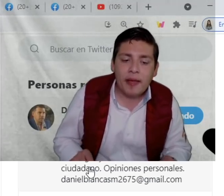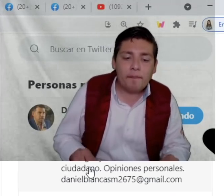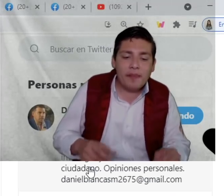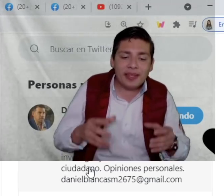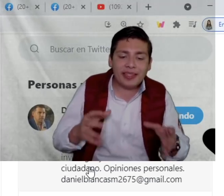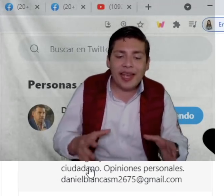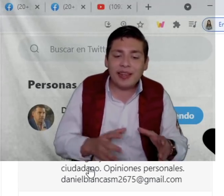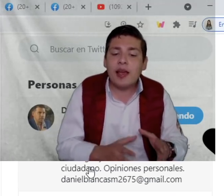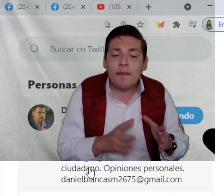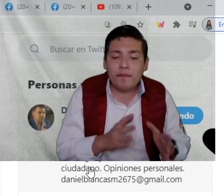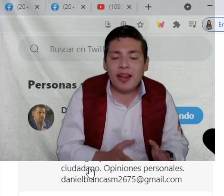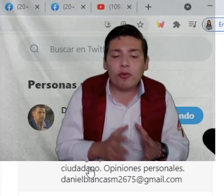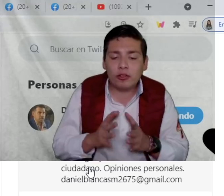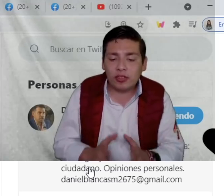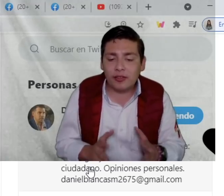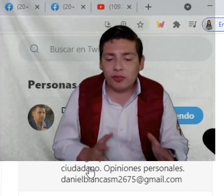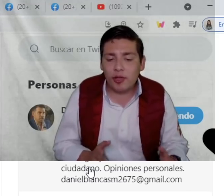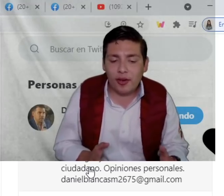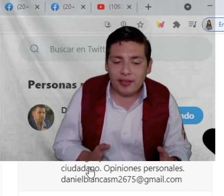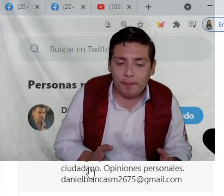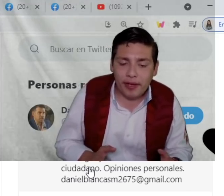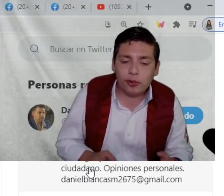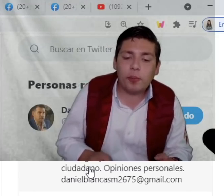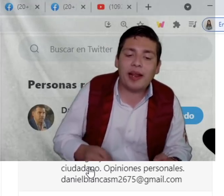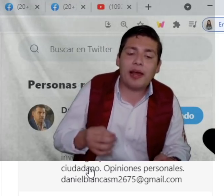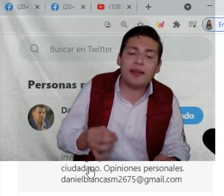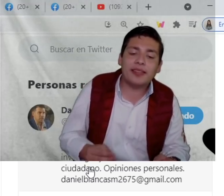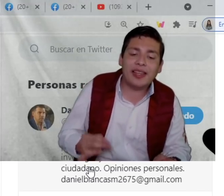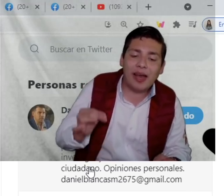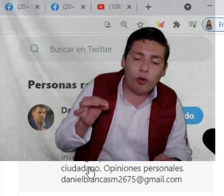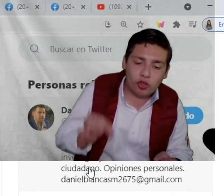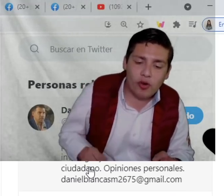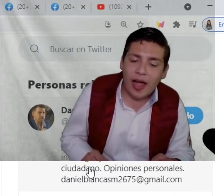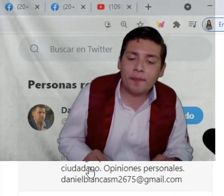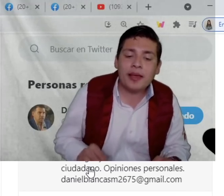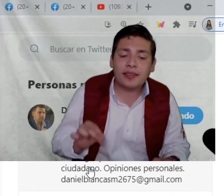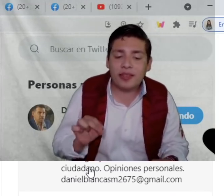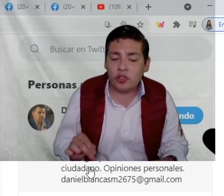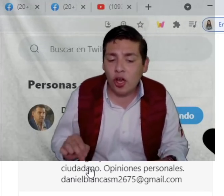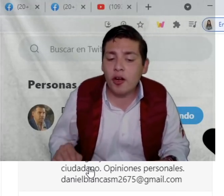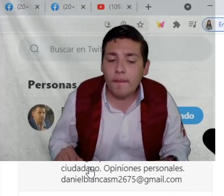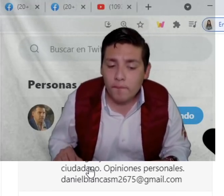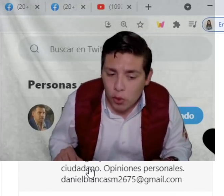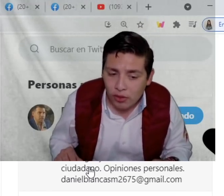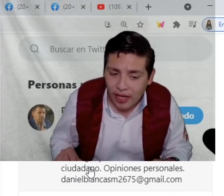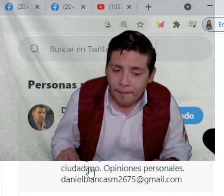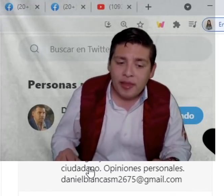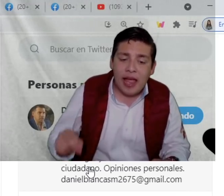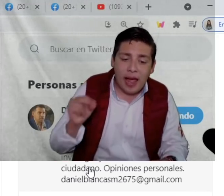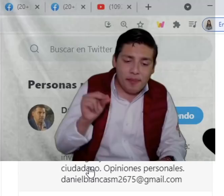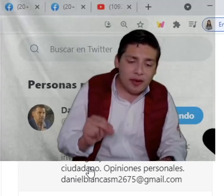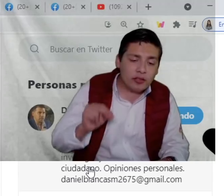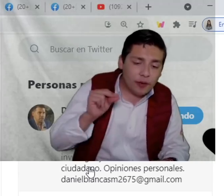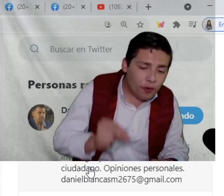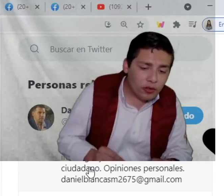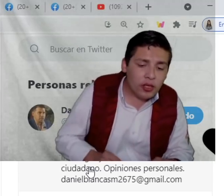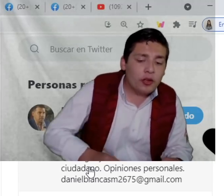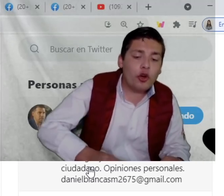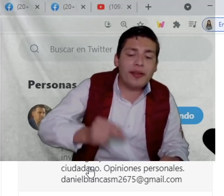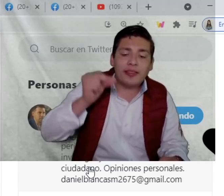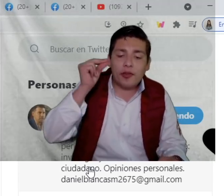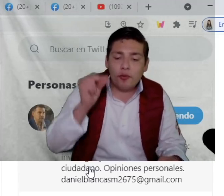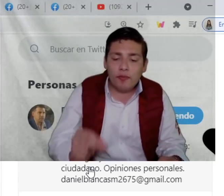multa. Pemex Gate, 1.400 millones de pesos para la Bastida Ochoa. Sanción, multa. Amigos de